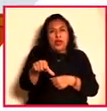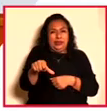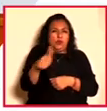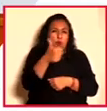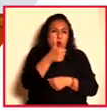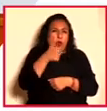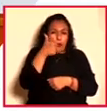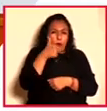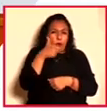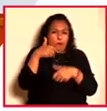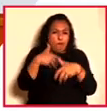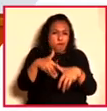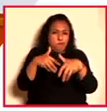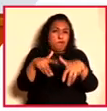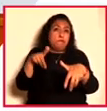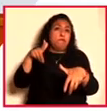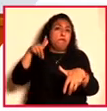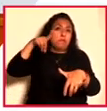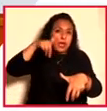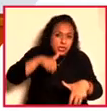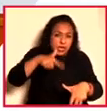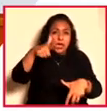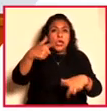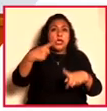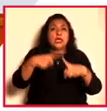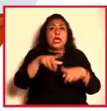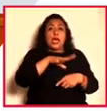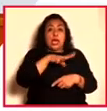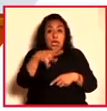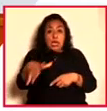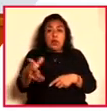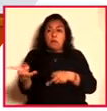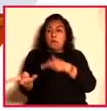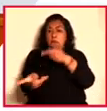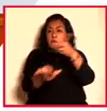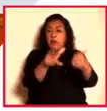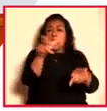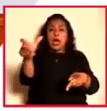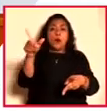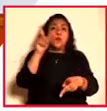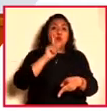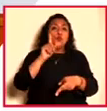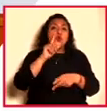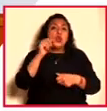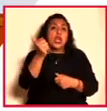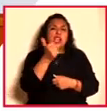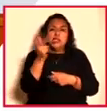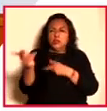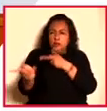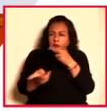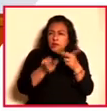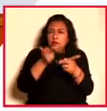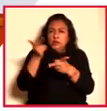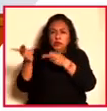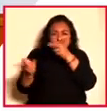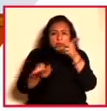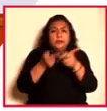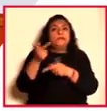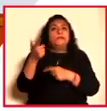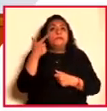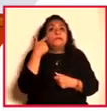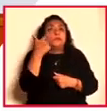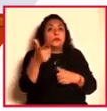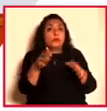día siguiente, cuando un general interroga a una estudiante. Y vamos a ver cómo